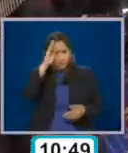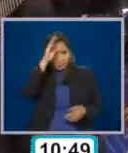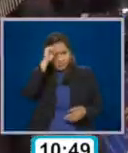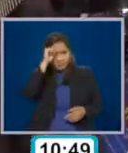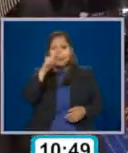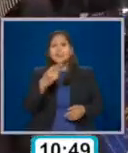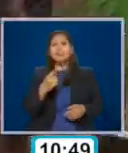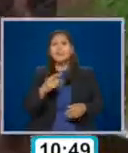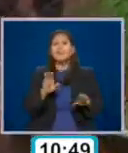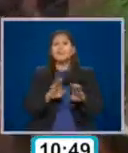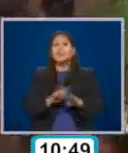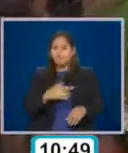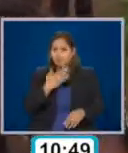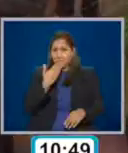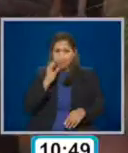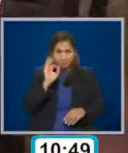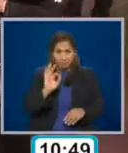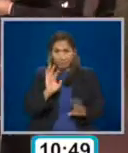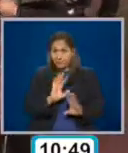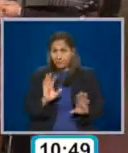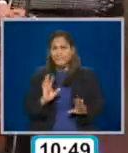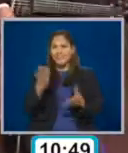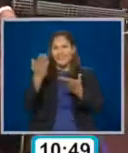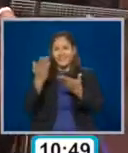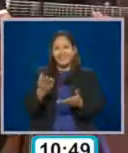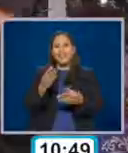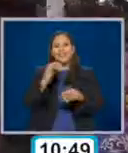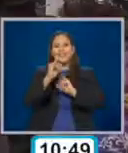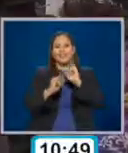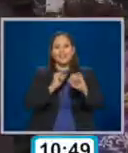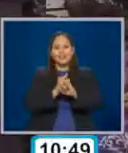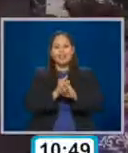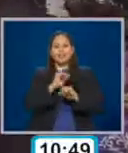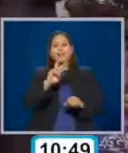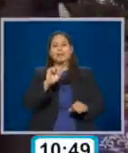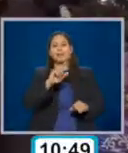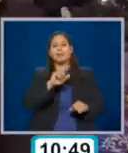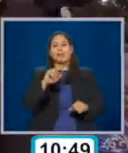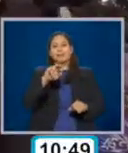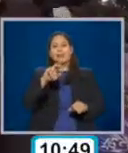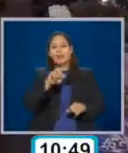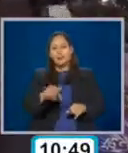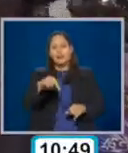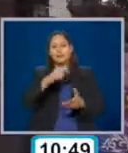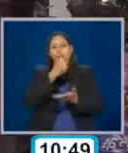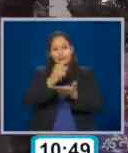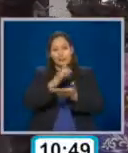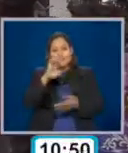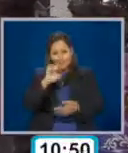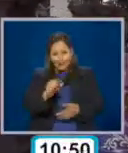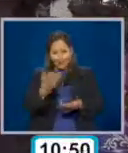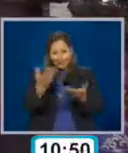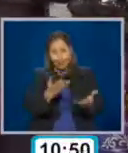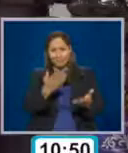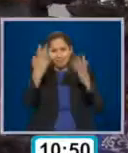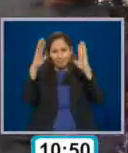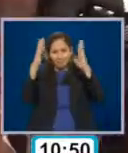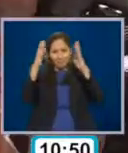Muchachos, ¿qué dicen? ¿Listos? Dale, vámonos. Con nosotros, los internacionales Vázquez, en Vázquez. tus ciudades. Venga, de Rolando el Vámonos.